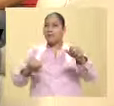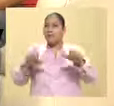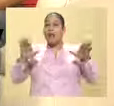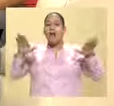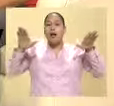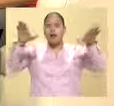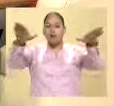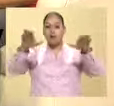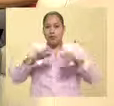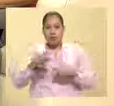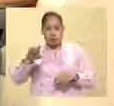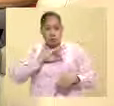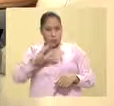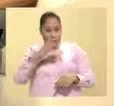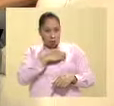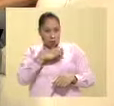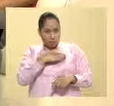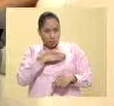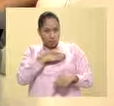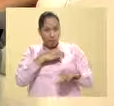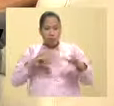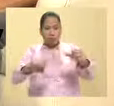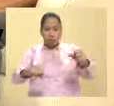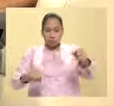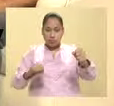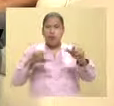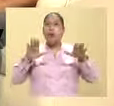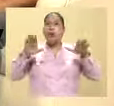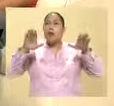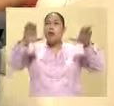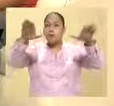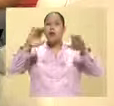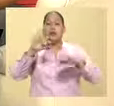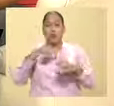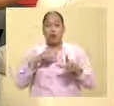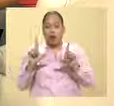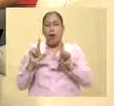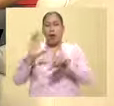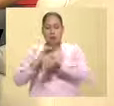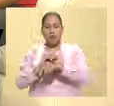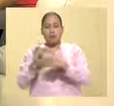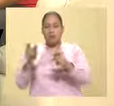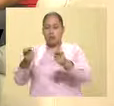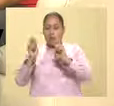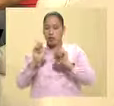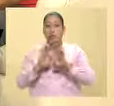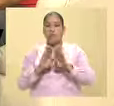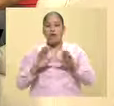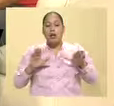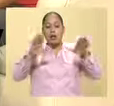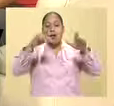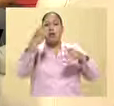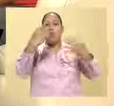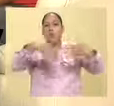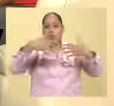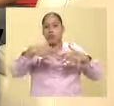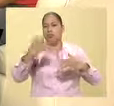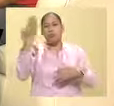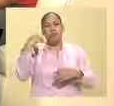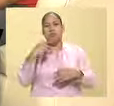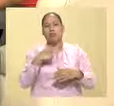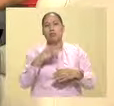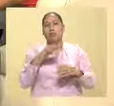podría ser capitana digamos pues si tengo la licencia de aviación comercial de un motor pero hace mucho no